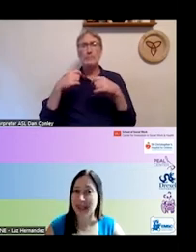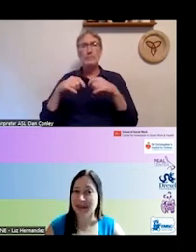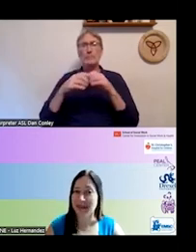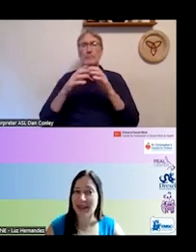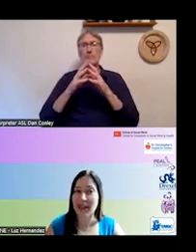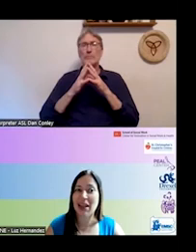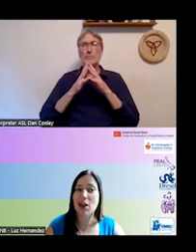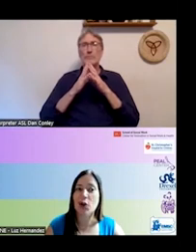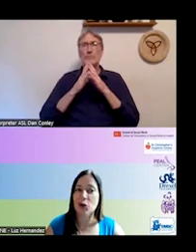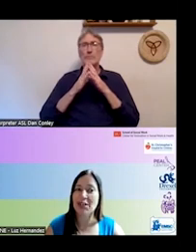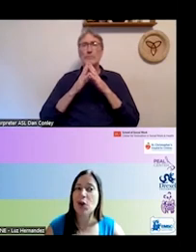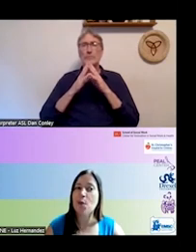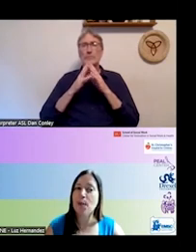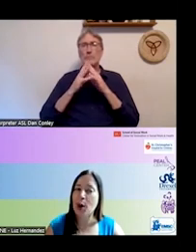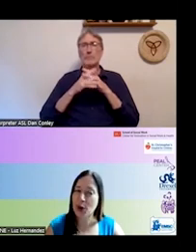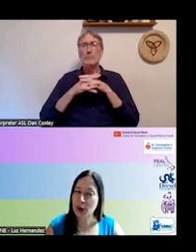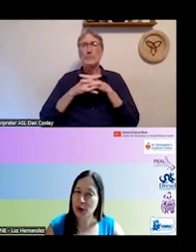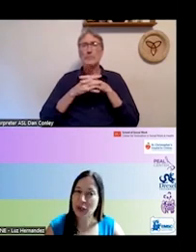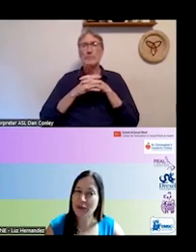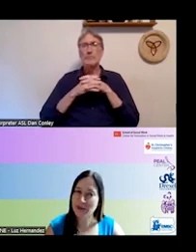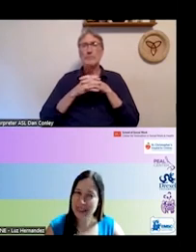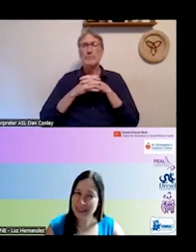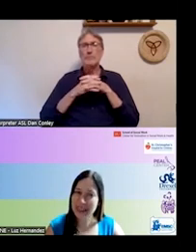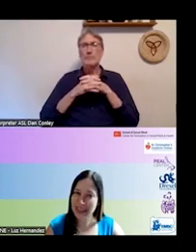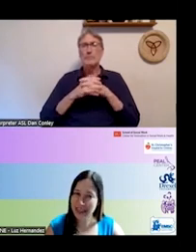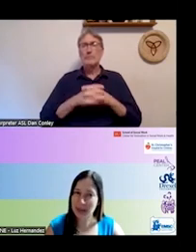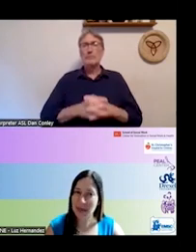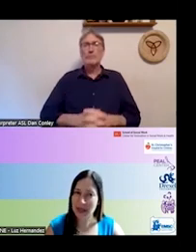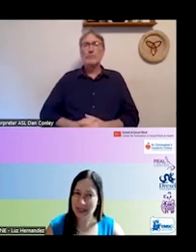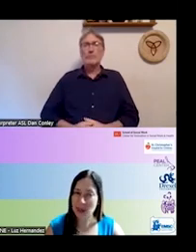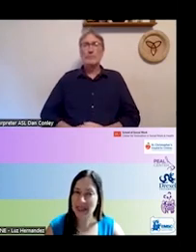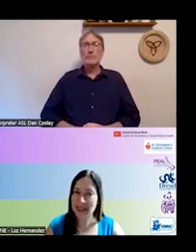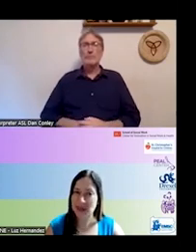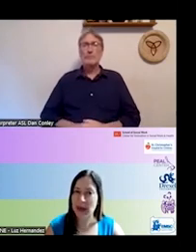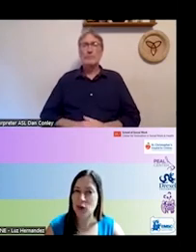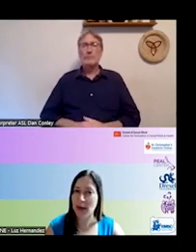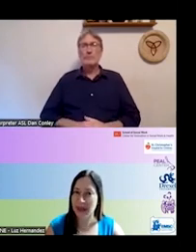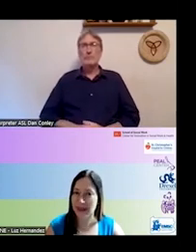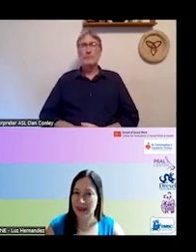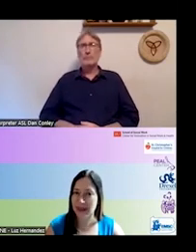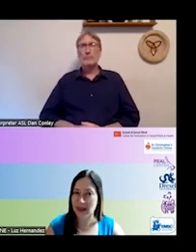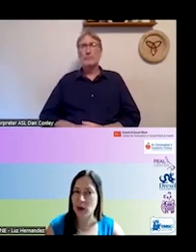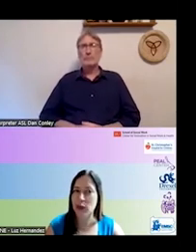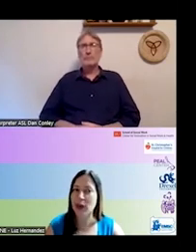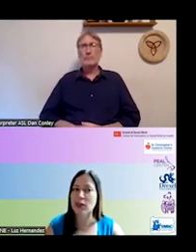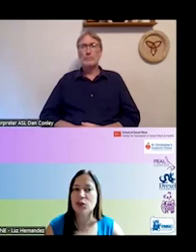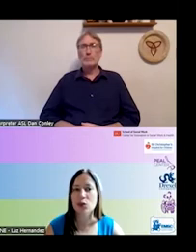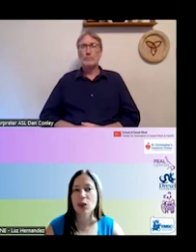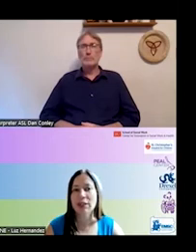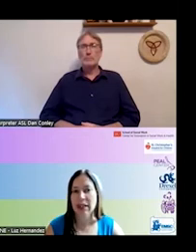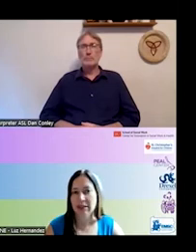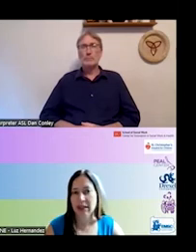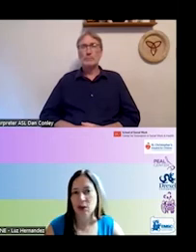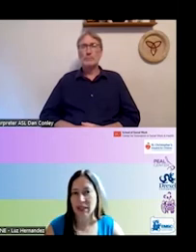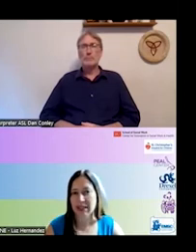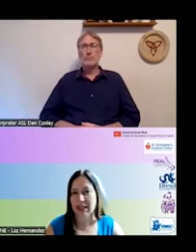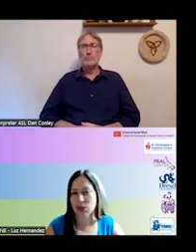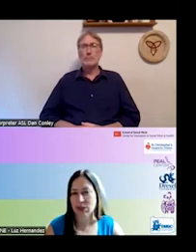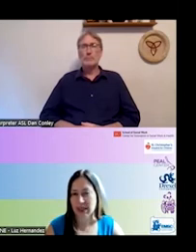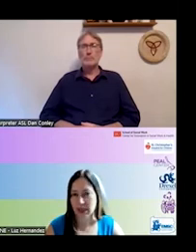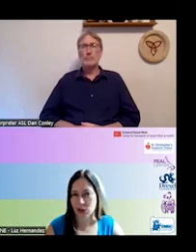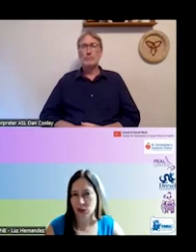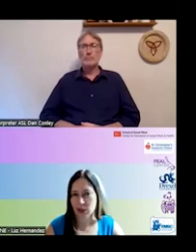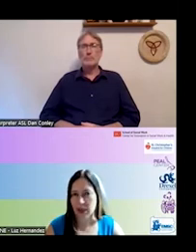Queremos que conozcan un poco lo difícil que es para personas hispanohablantes cuando ellos no entienden lo que